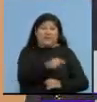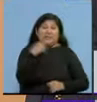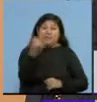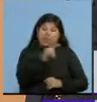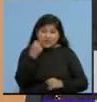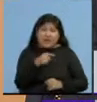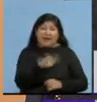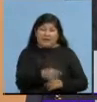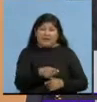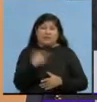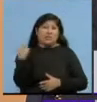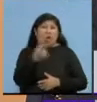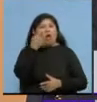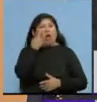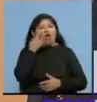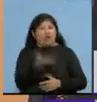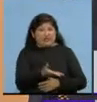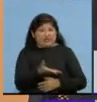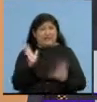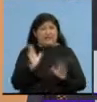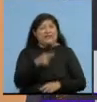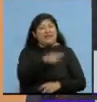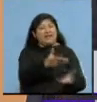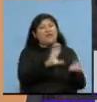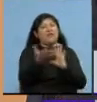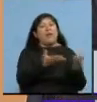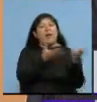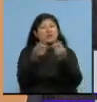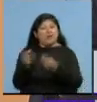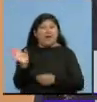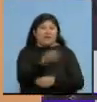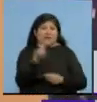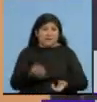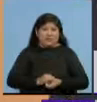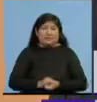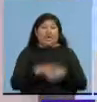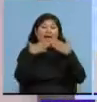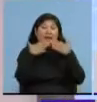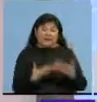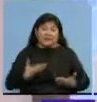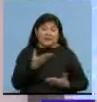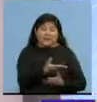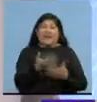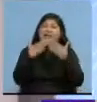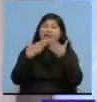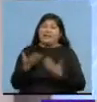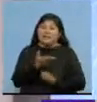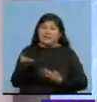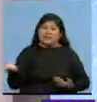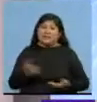que todos la conocemos y creo que nos va a ayudar mucho. Muchas gracias por estar, doctor. No, gracias a ustedes. La